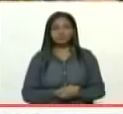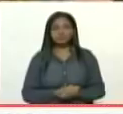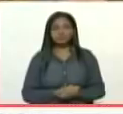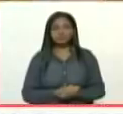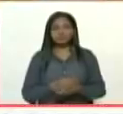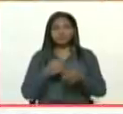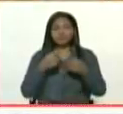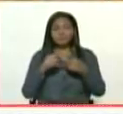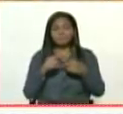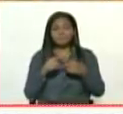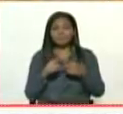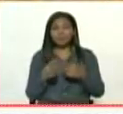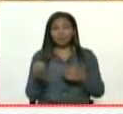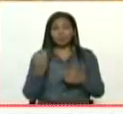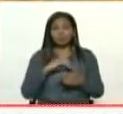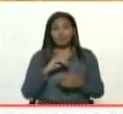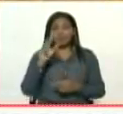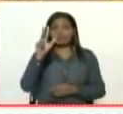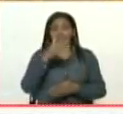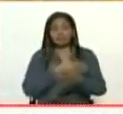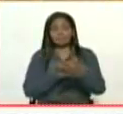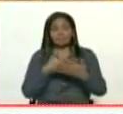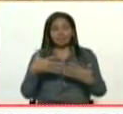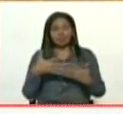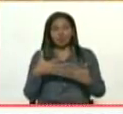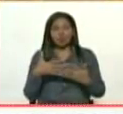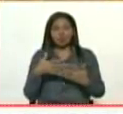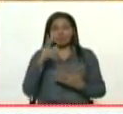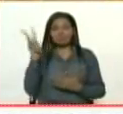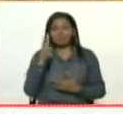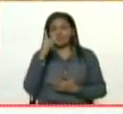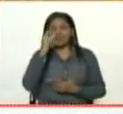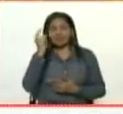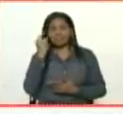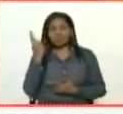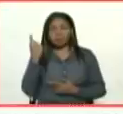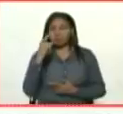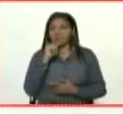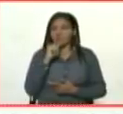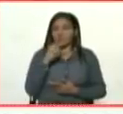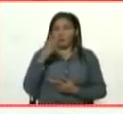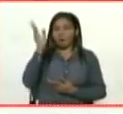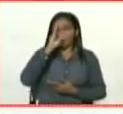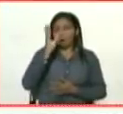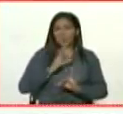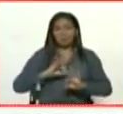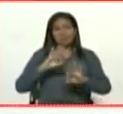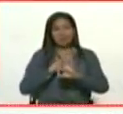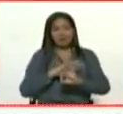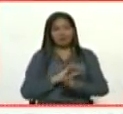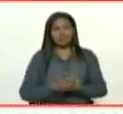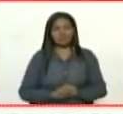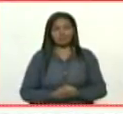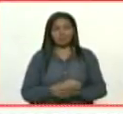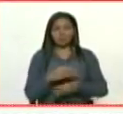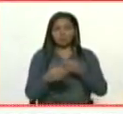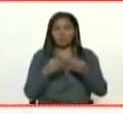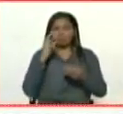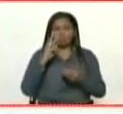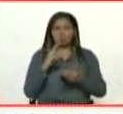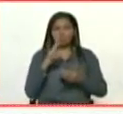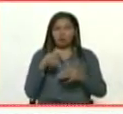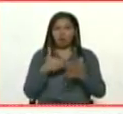Pero todavía hay 3 millones de venezolanos y venezolanas que no tienen una cuenta bancaria. ¿Y cómo descubrimos